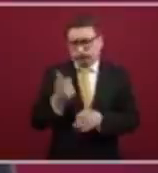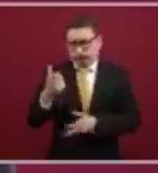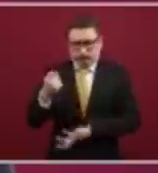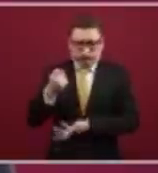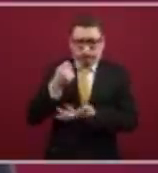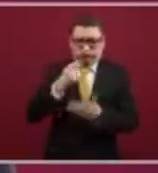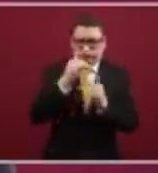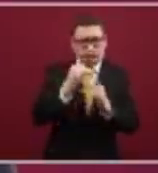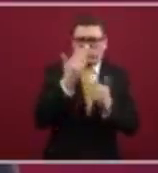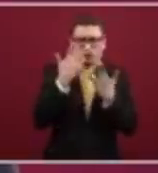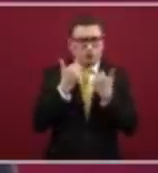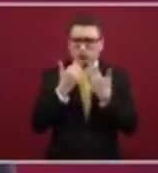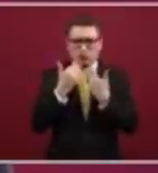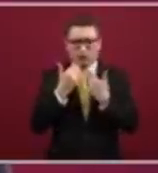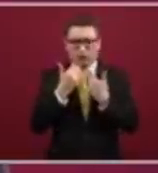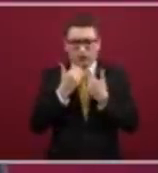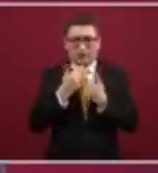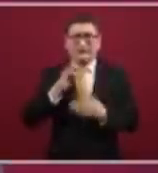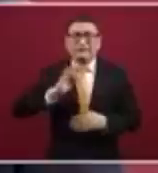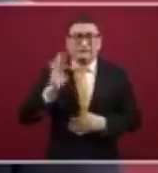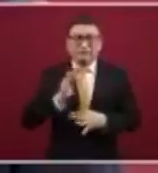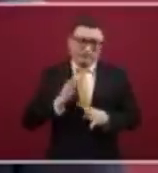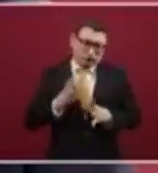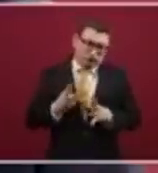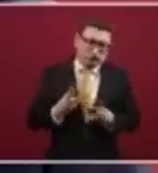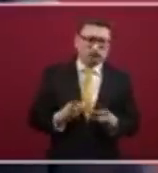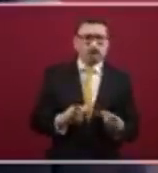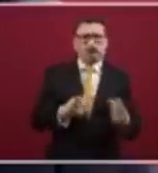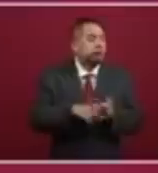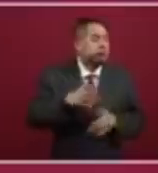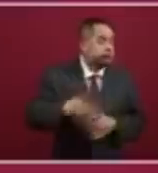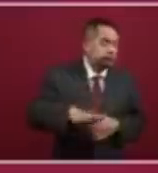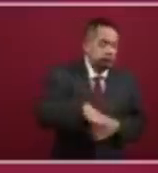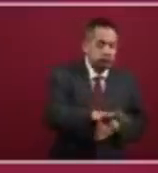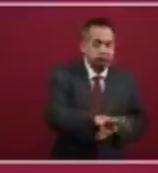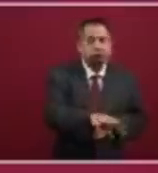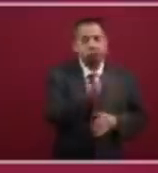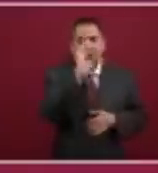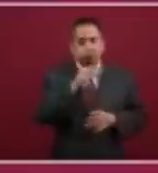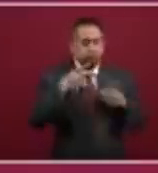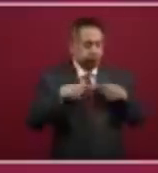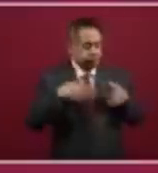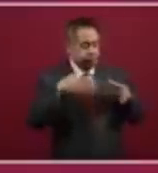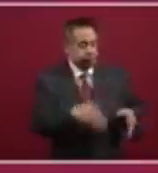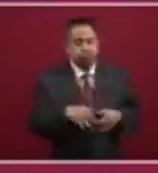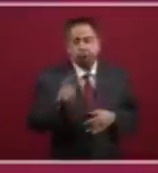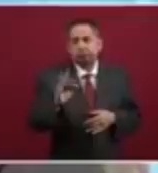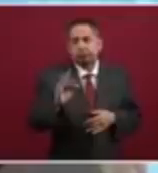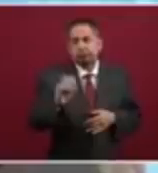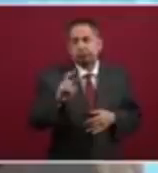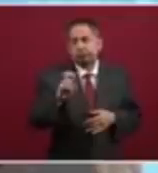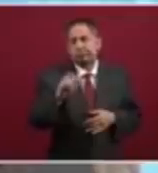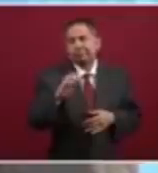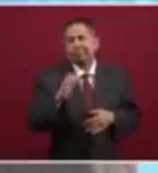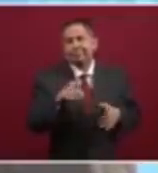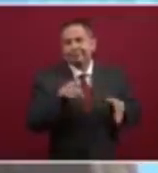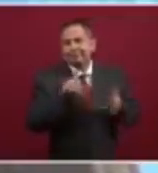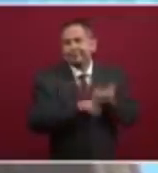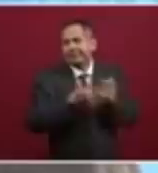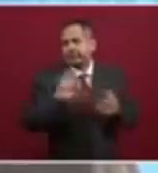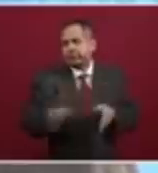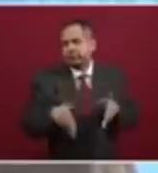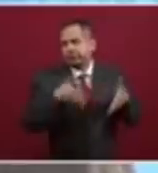límites, aunque nos quedemos sin camisa. Con la presencia del subsecretario de Derechos Humanos de la Secretaría